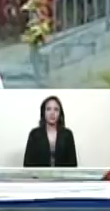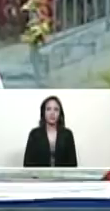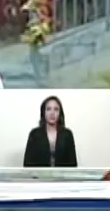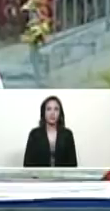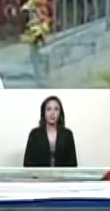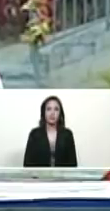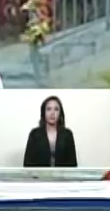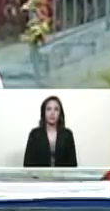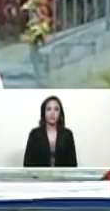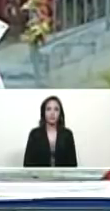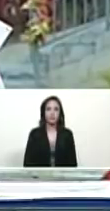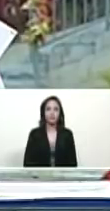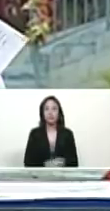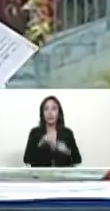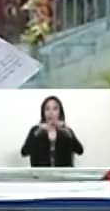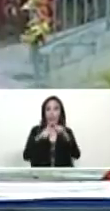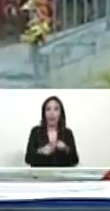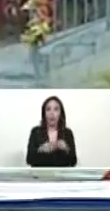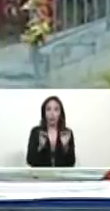Miren ustedes estos datos.